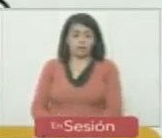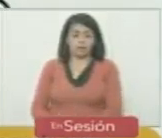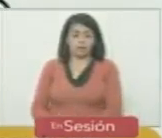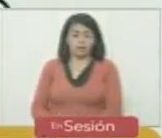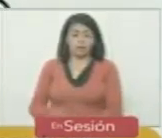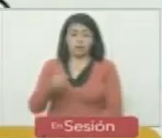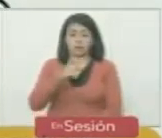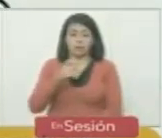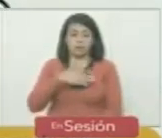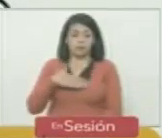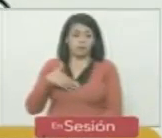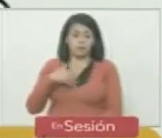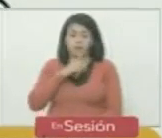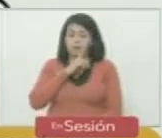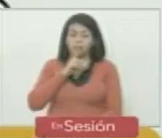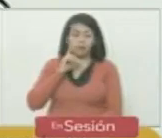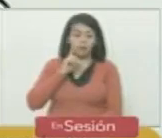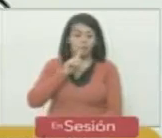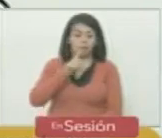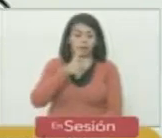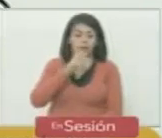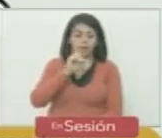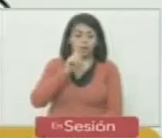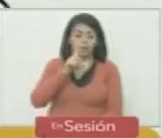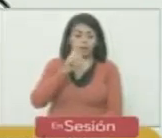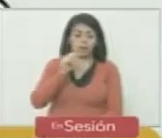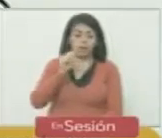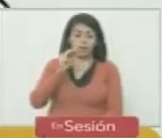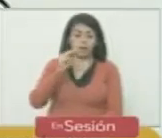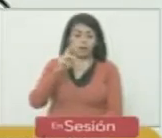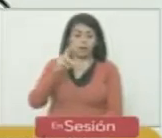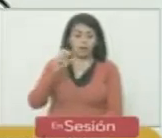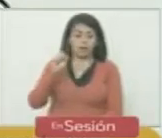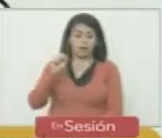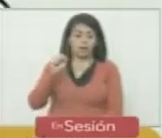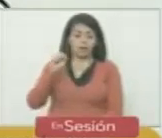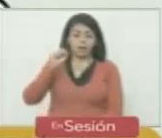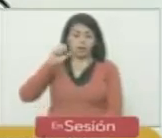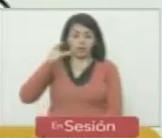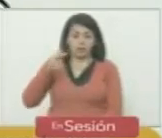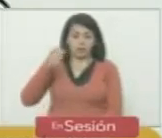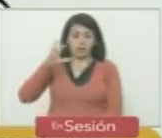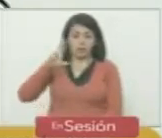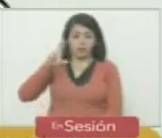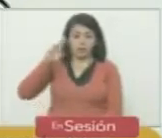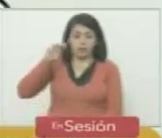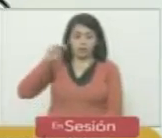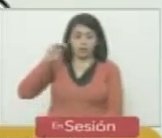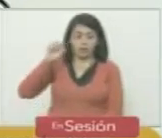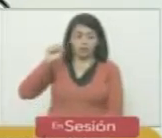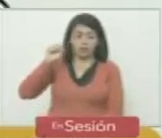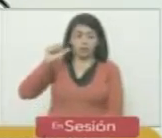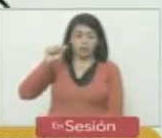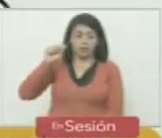que buscan se llama Golamerash Hersemani, y